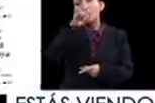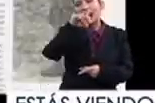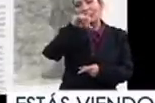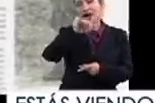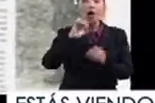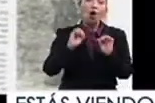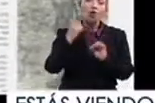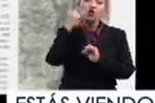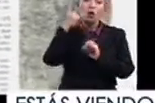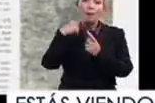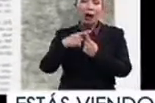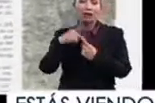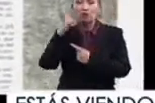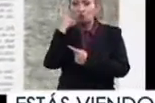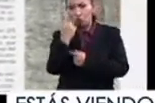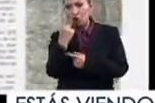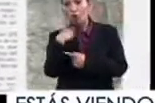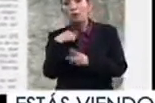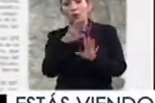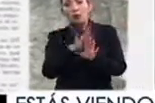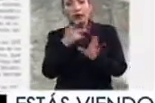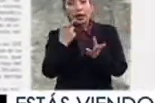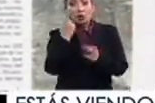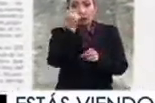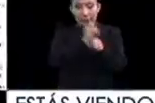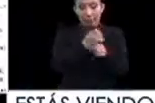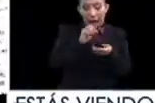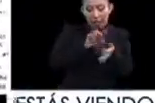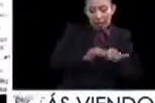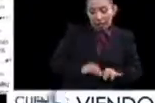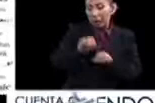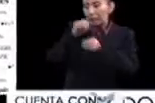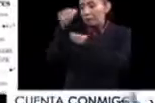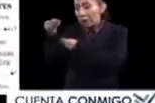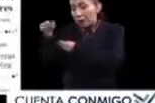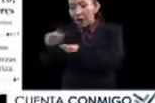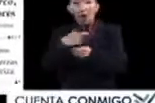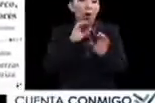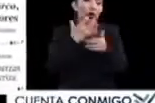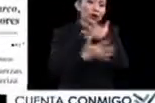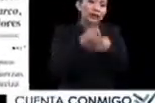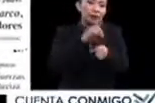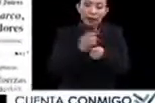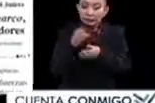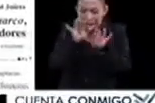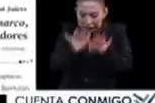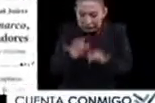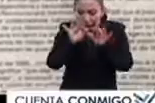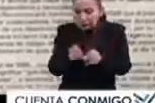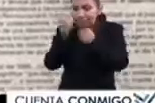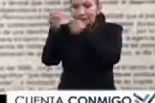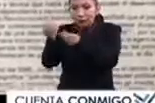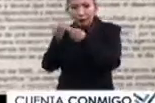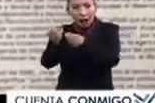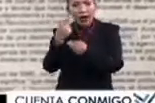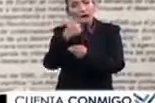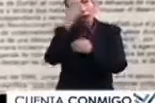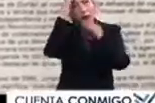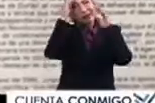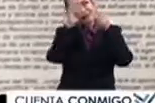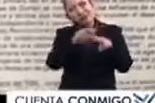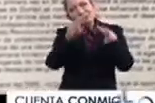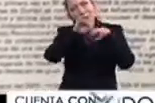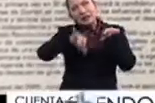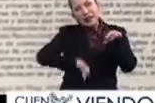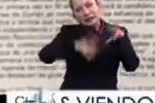porque tenía yo entregas primero semanales, luego quincenales, y eso me ayudaba mucho a plantear cosas